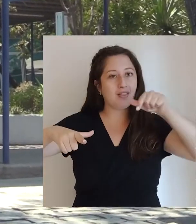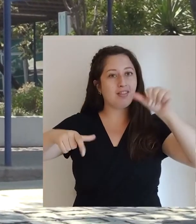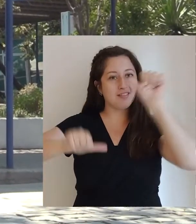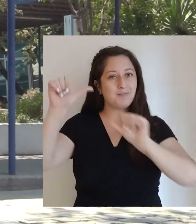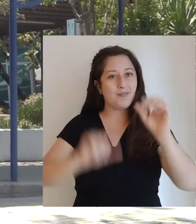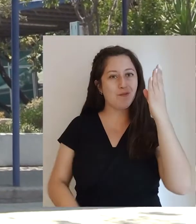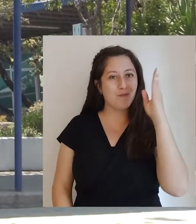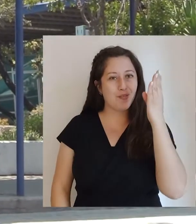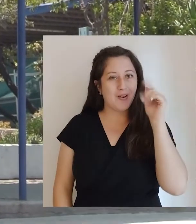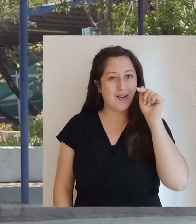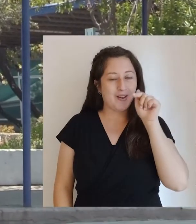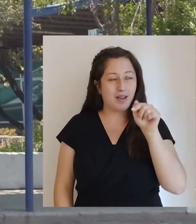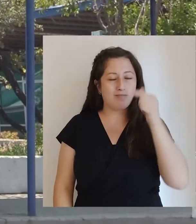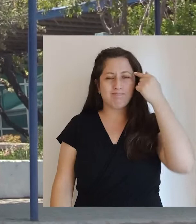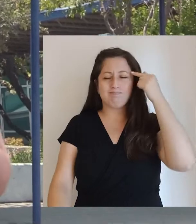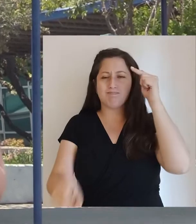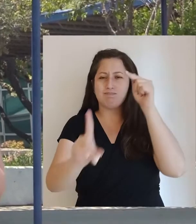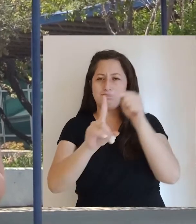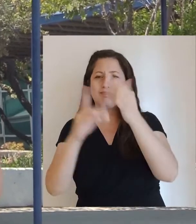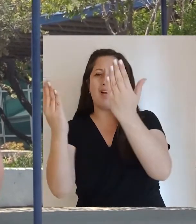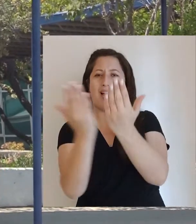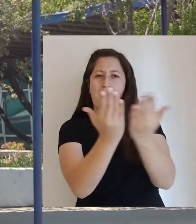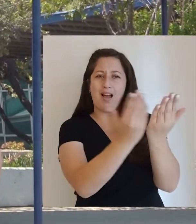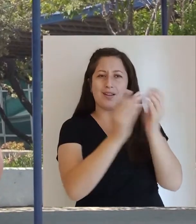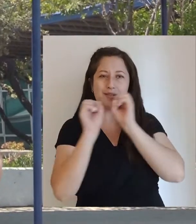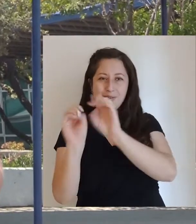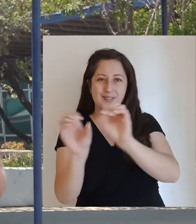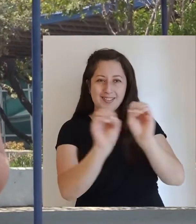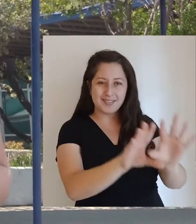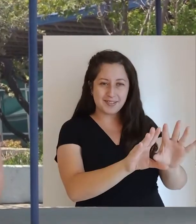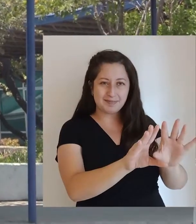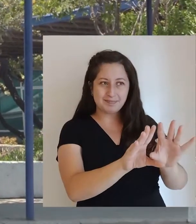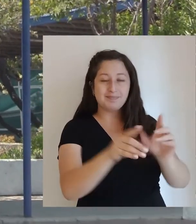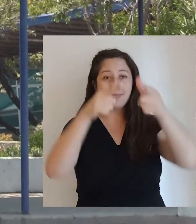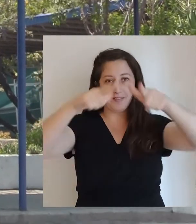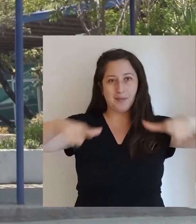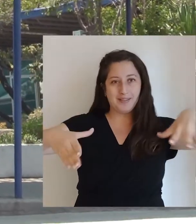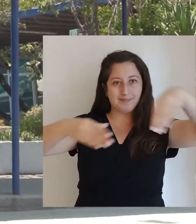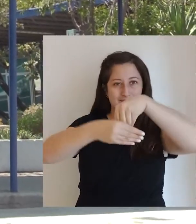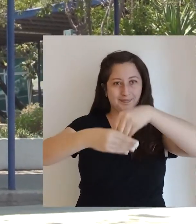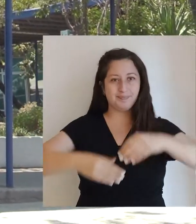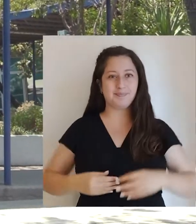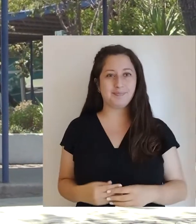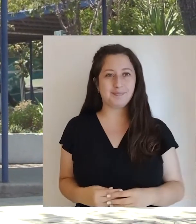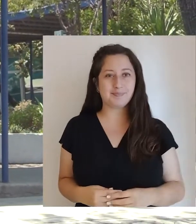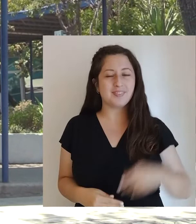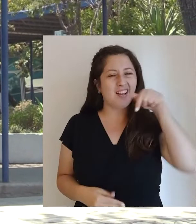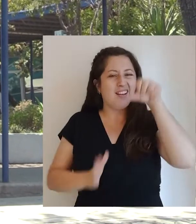de la Facultad de Química y Biología para las estudiantes de la